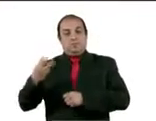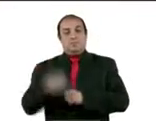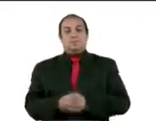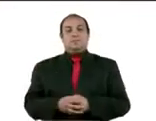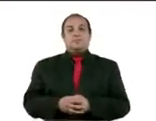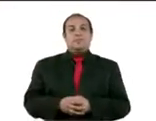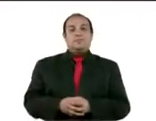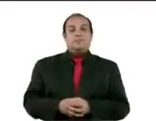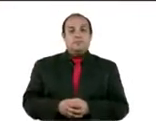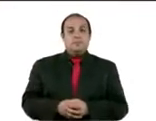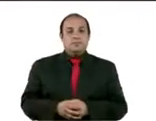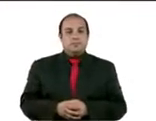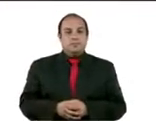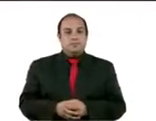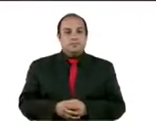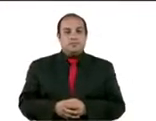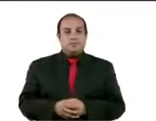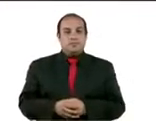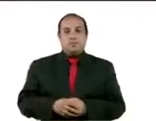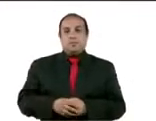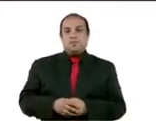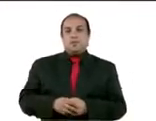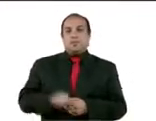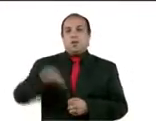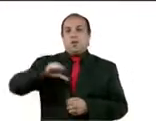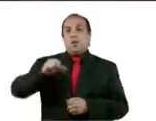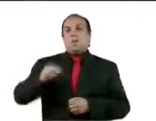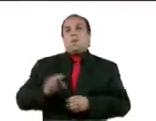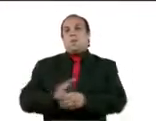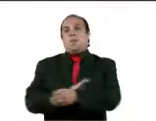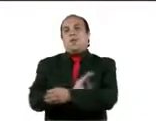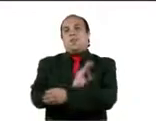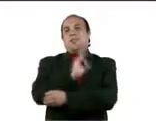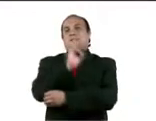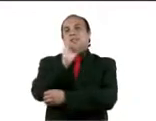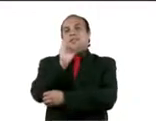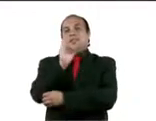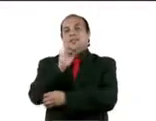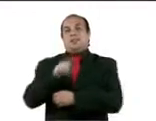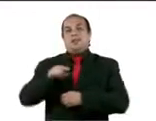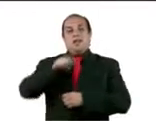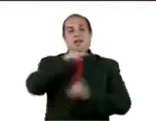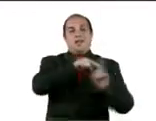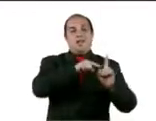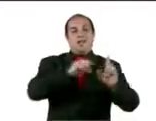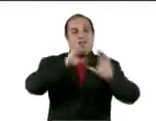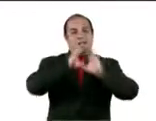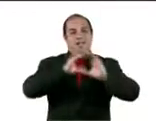Estas son las mañanitas que cantamos.